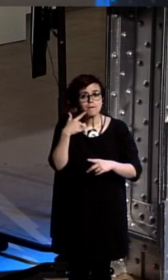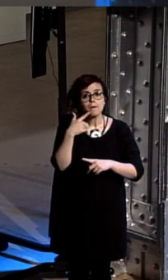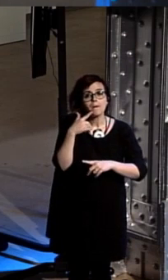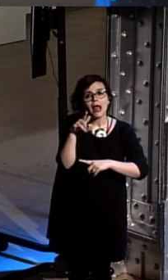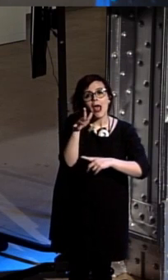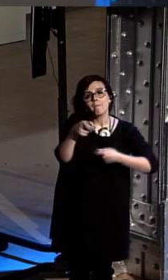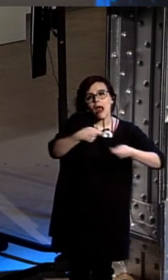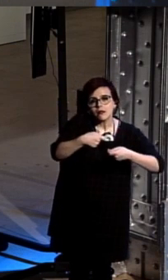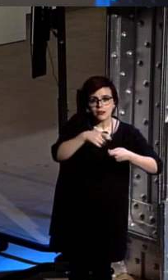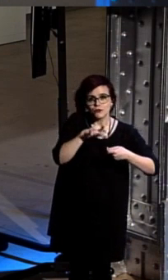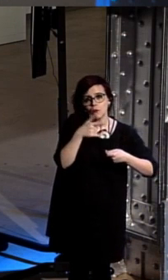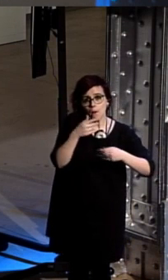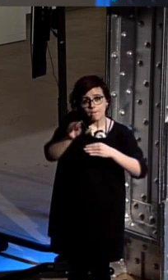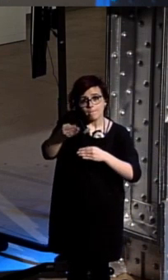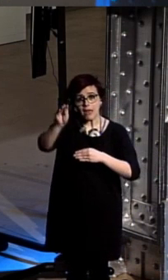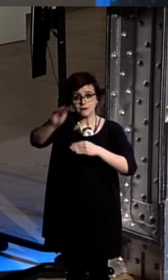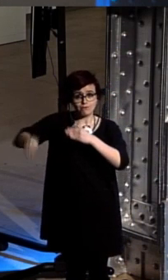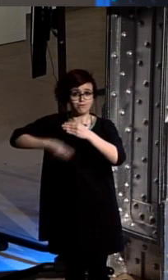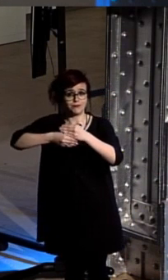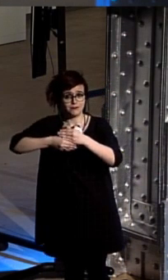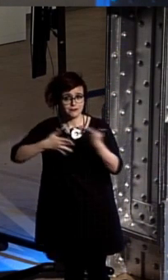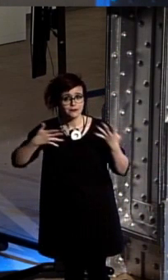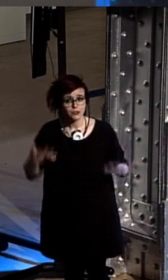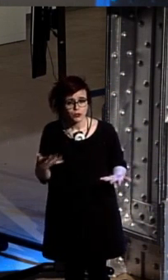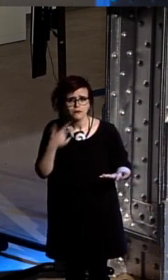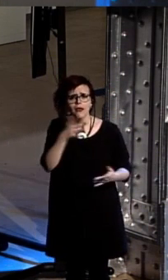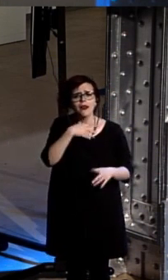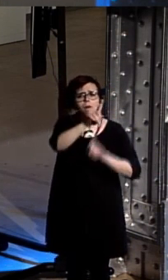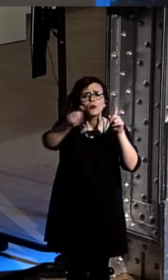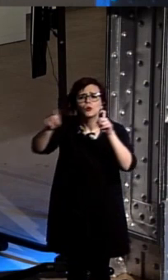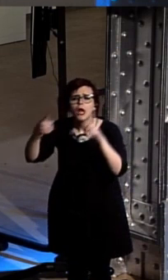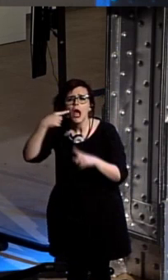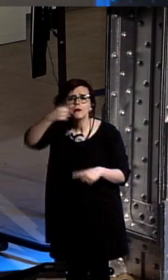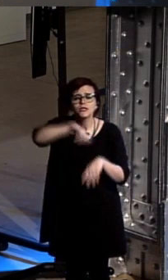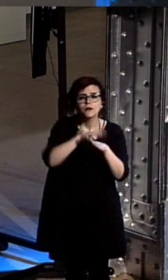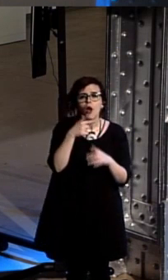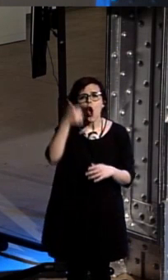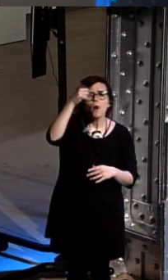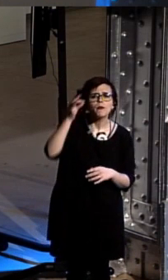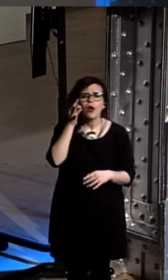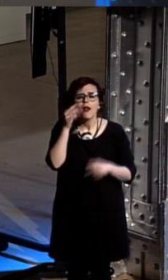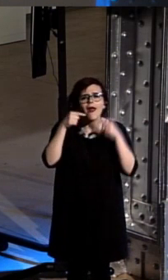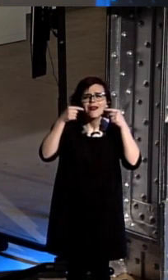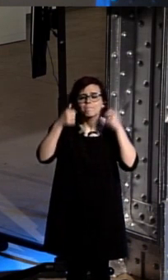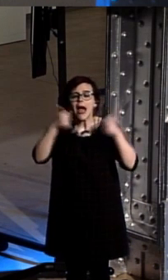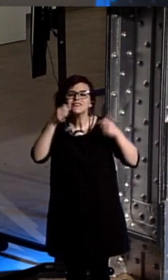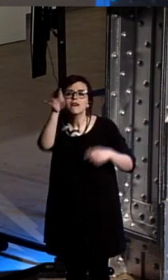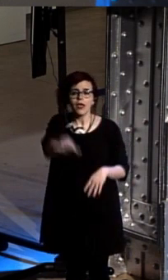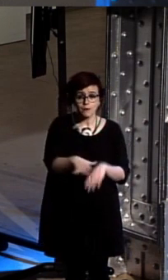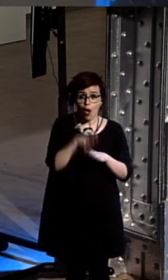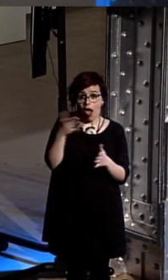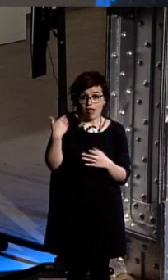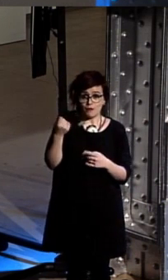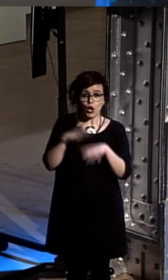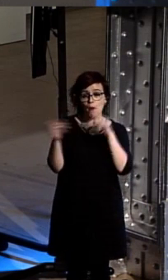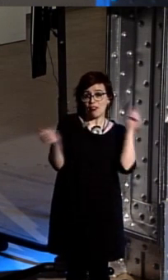están utilizando. Os iba a preguntar unas cuantas cosas. ¿Quién pensáis que sonríe más, los hombres o las mujeres? Sé que acabamos de tener una especie de